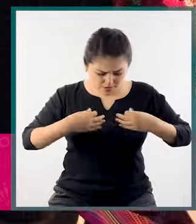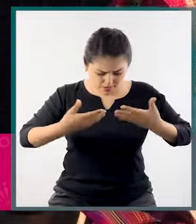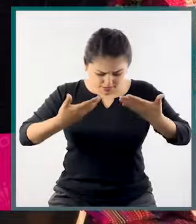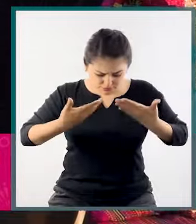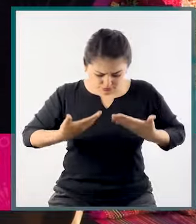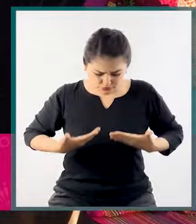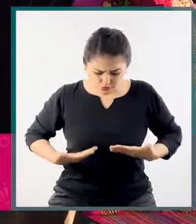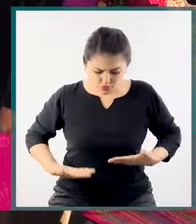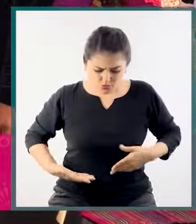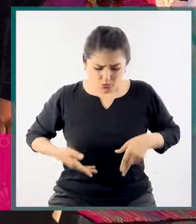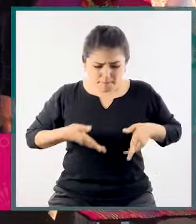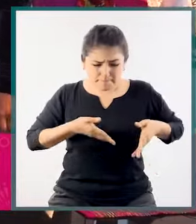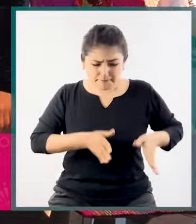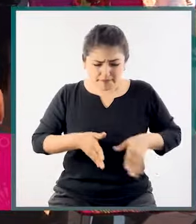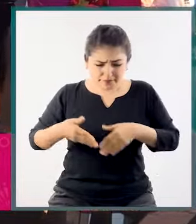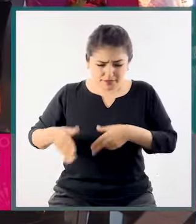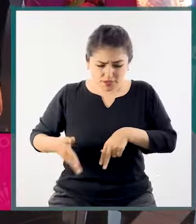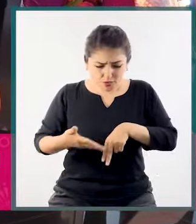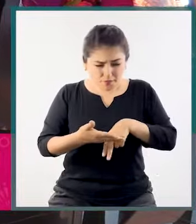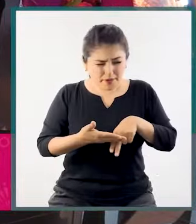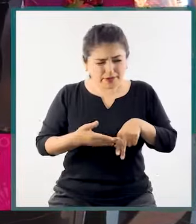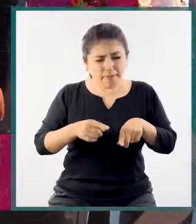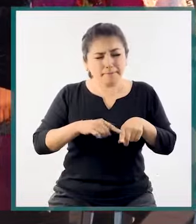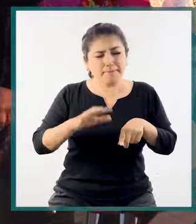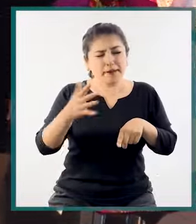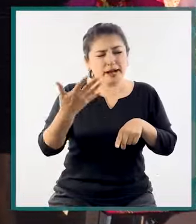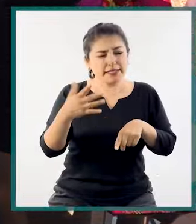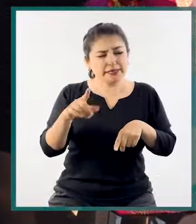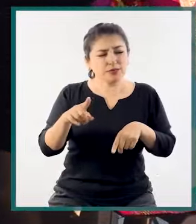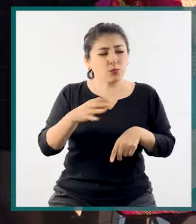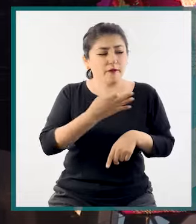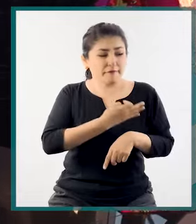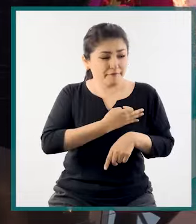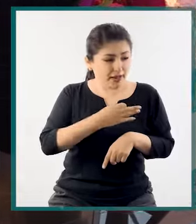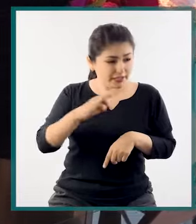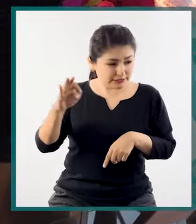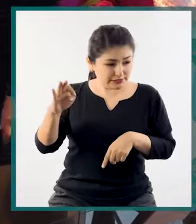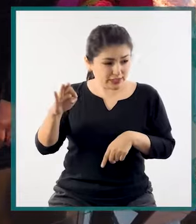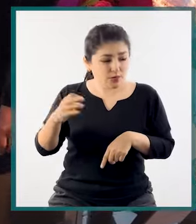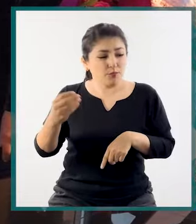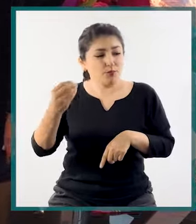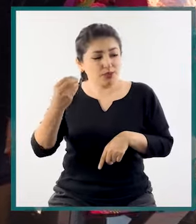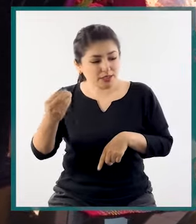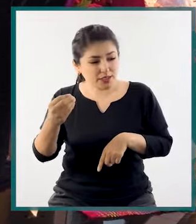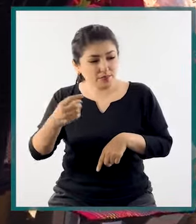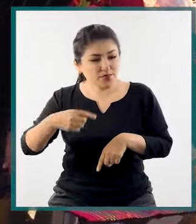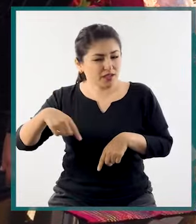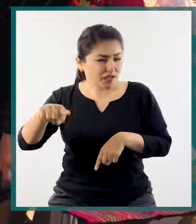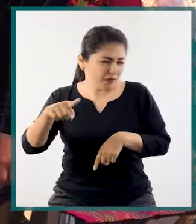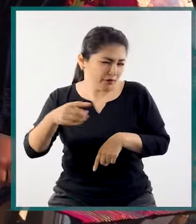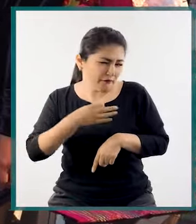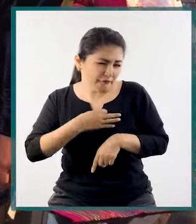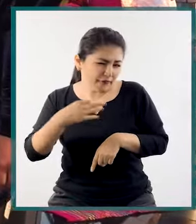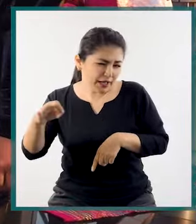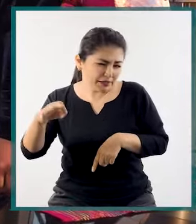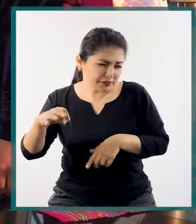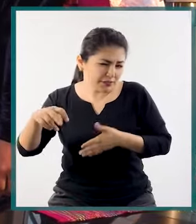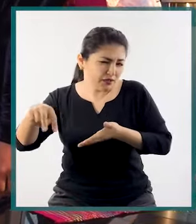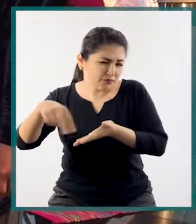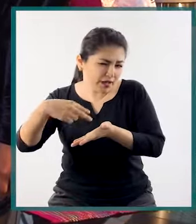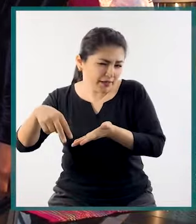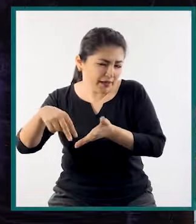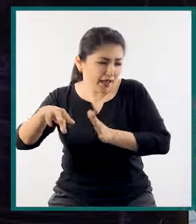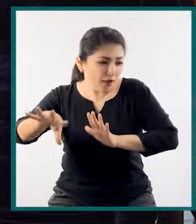se asemeja a muchos trajes de usanza francesa, ya que la chonguinada va a copiar algunos pasos del